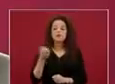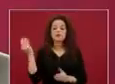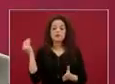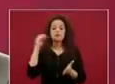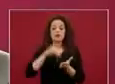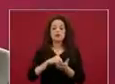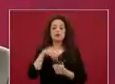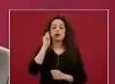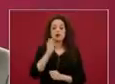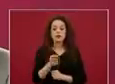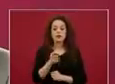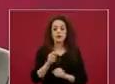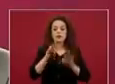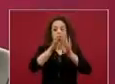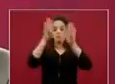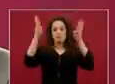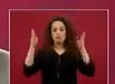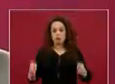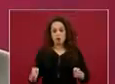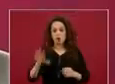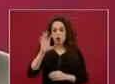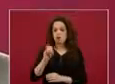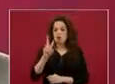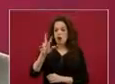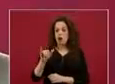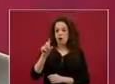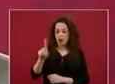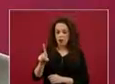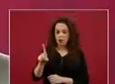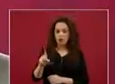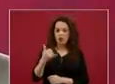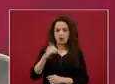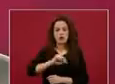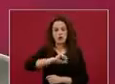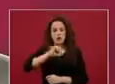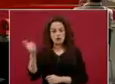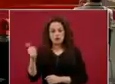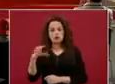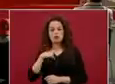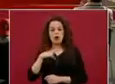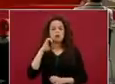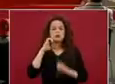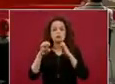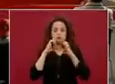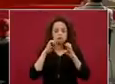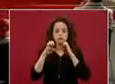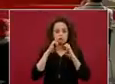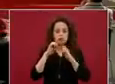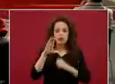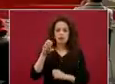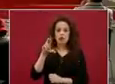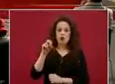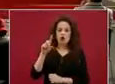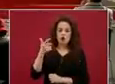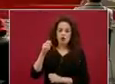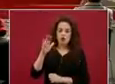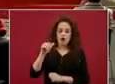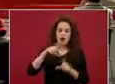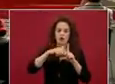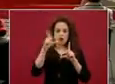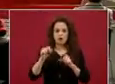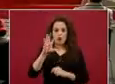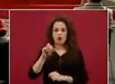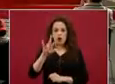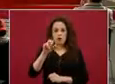o un módulo de COVID y entre otros componentes tiene la encuesta serológica nacional COVID-19, en la